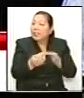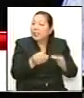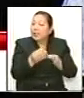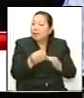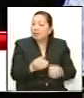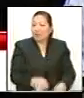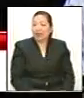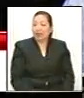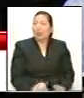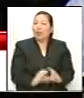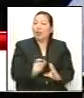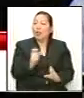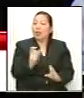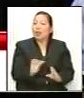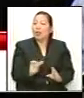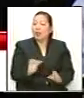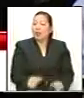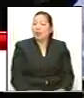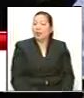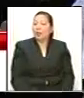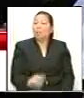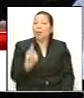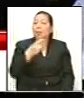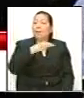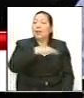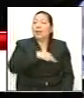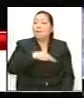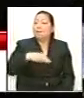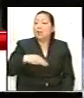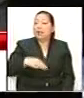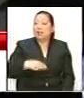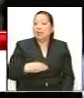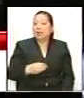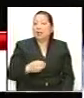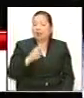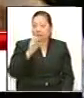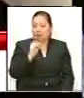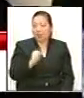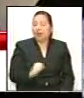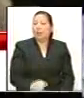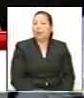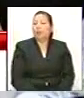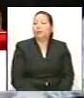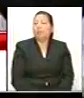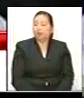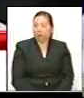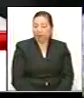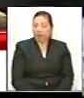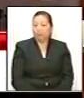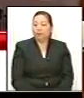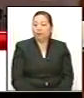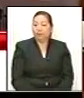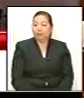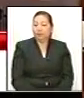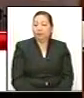explicarnos a nosotros, los congresistas, el primer ministro y el canciller, presidente. Muchas gracias.